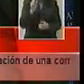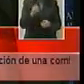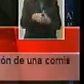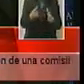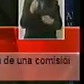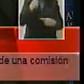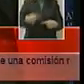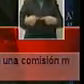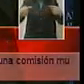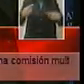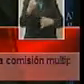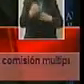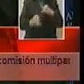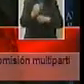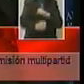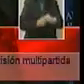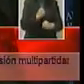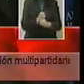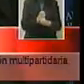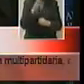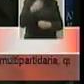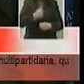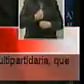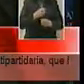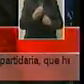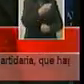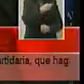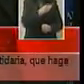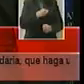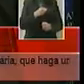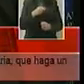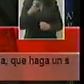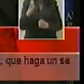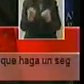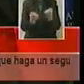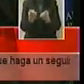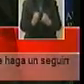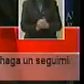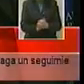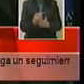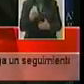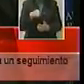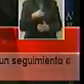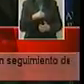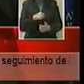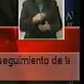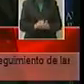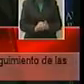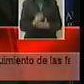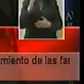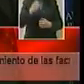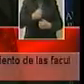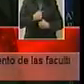gran discrepancia en el último año entre las Fuerzas Armadas con el Ministerio de Economía y Finanzas. Nosotros en las